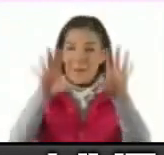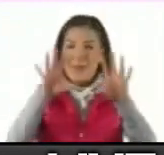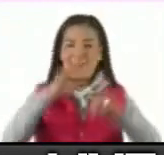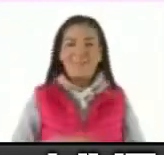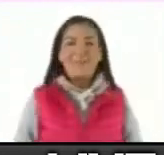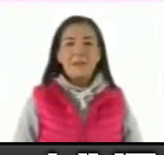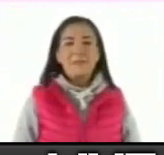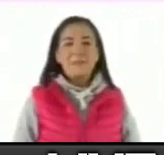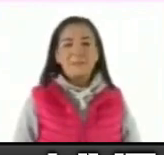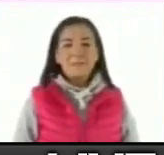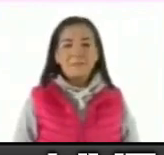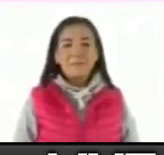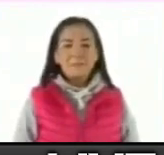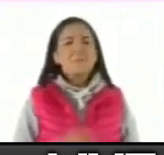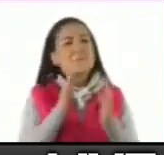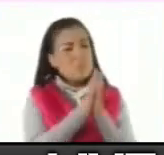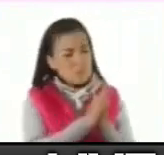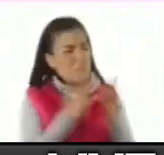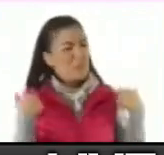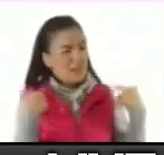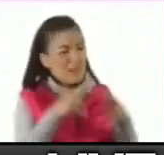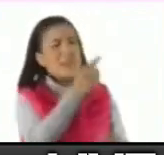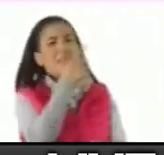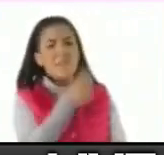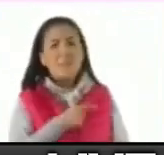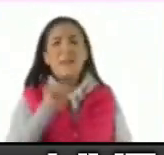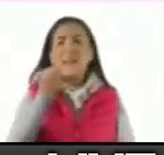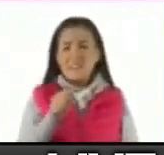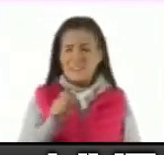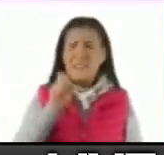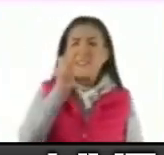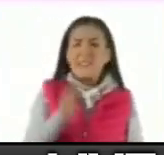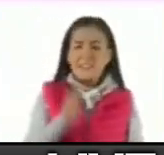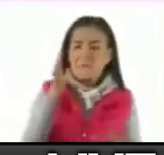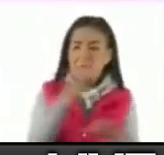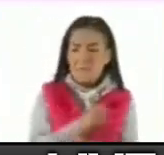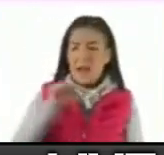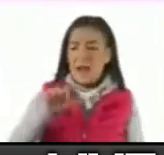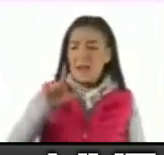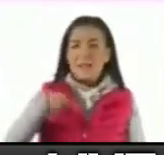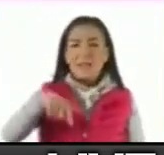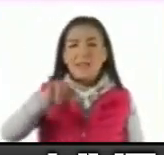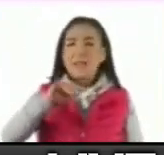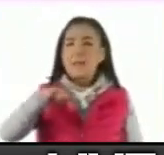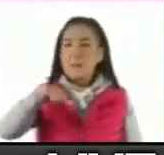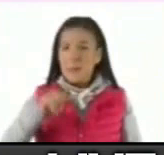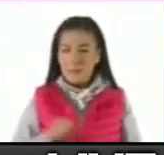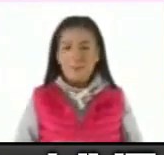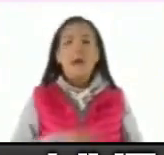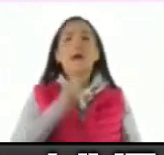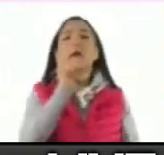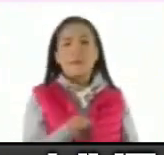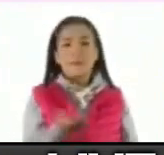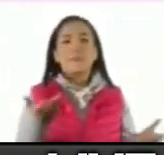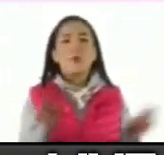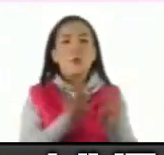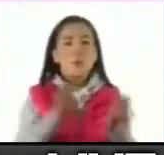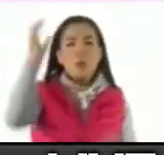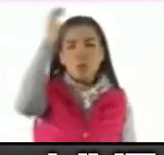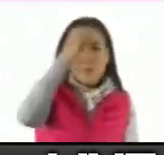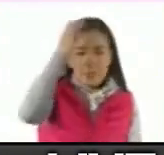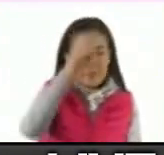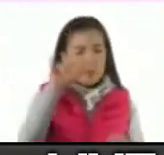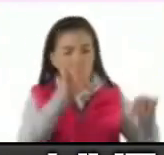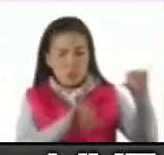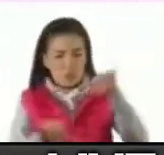maestra, díganos, ¿qué es la alquimia? La alquimia es una práctica protocientífica y una